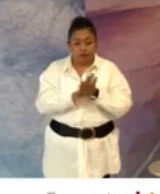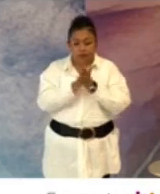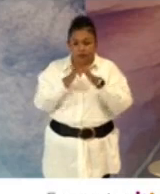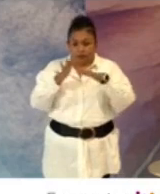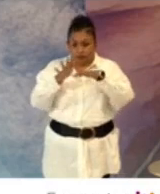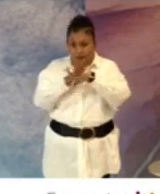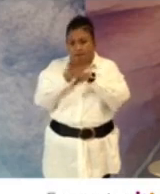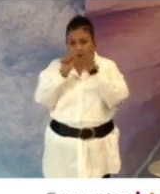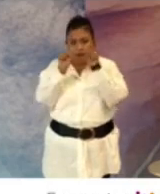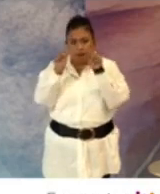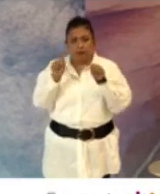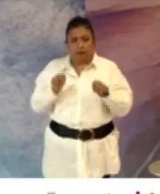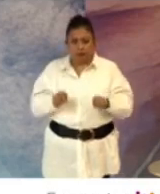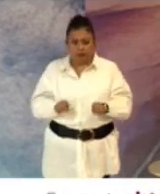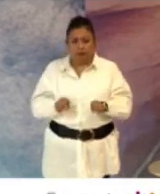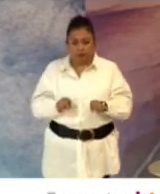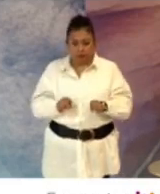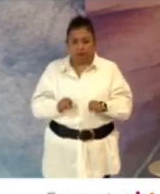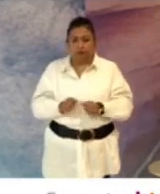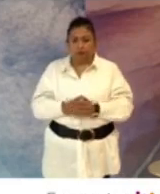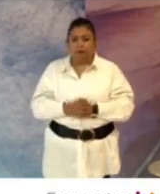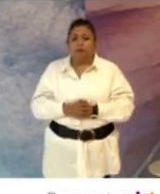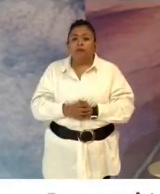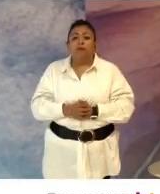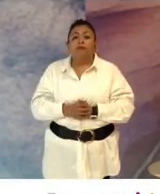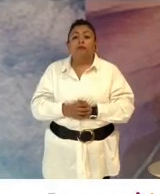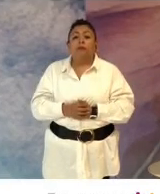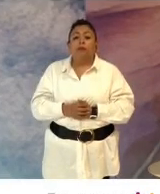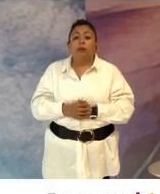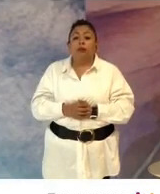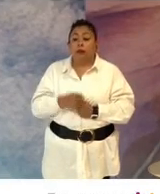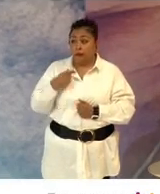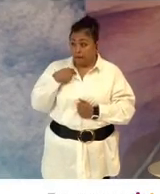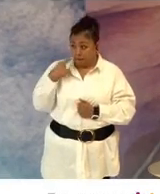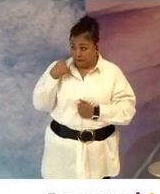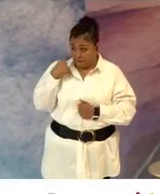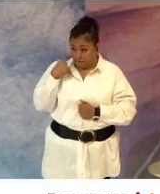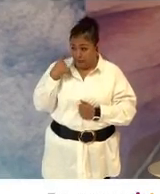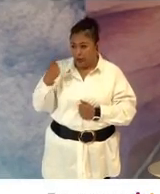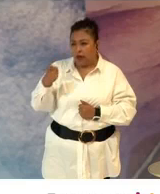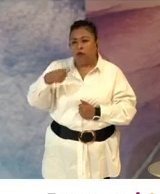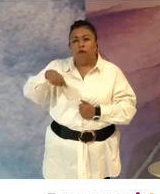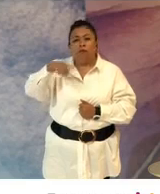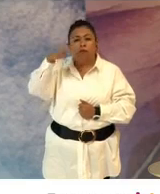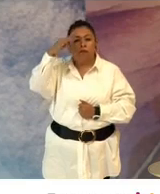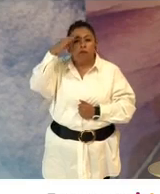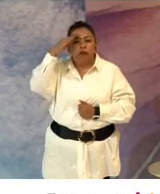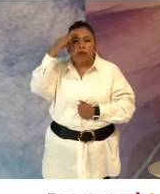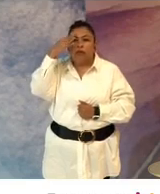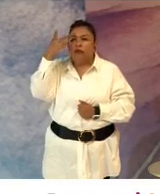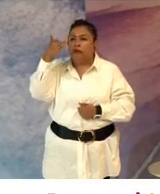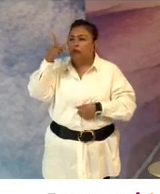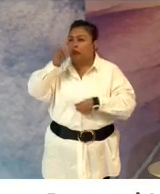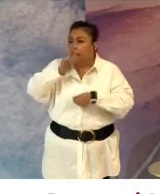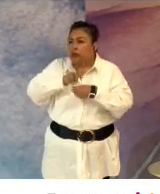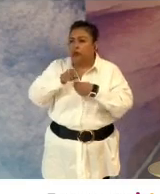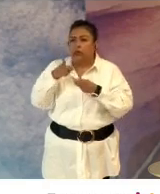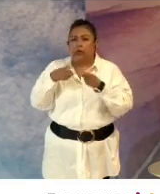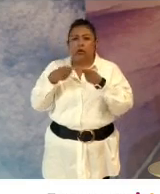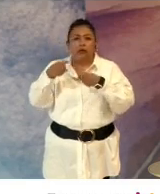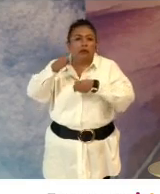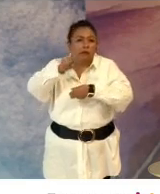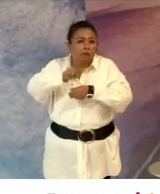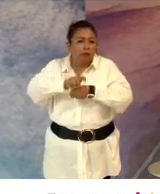transformación de sistemas? Y cuando piensan en un día, semana o mes